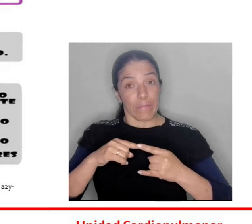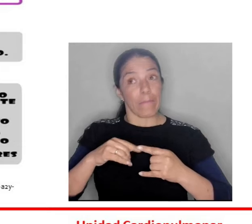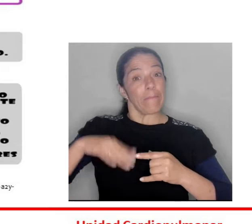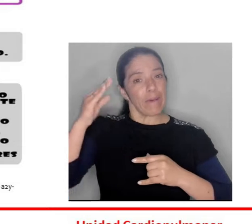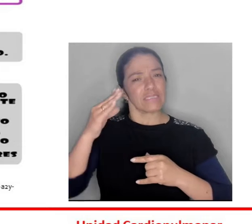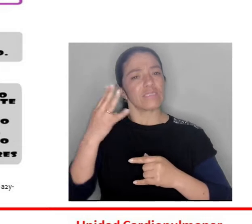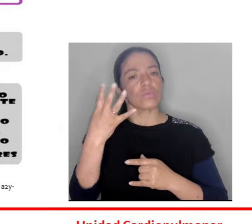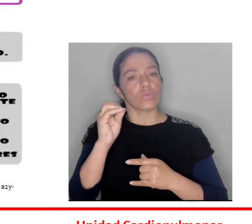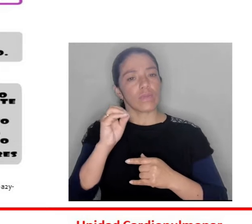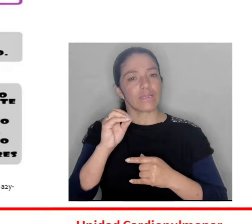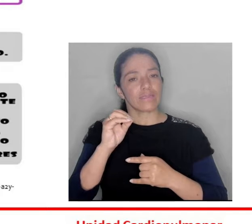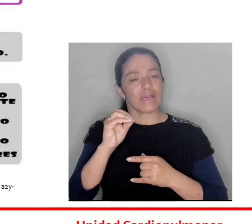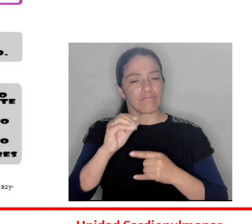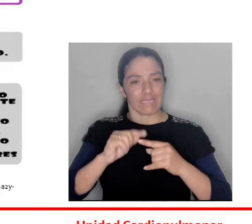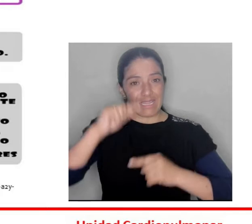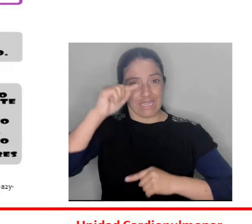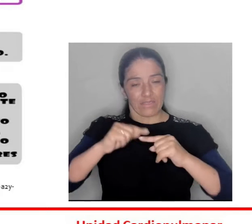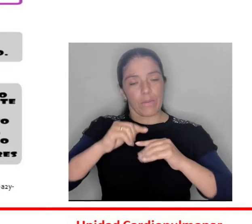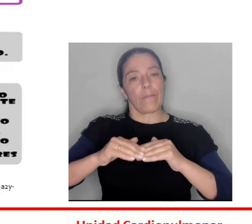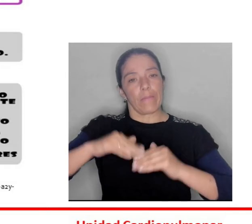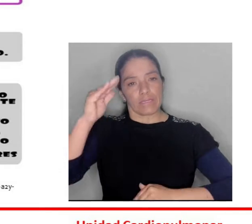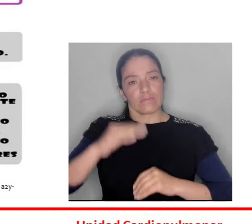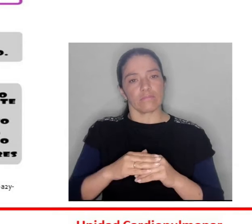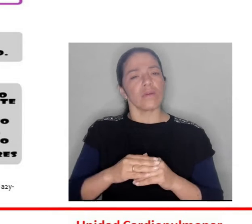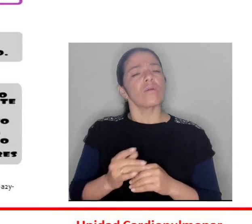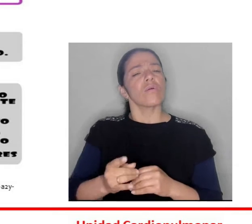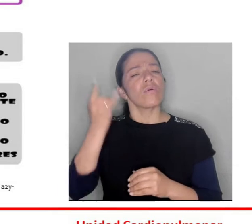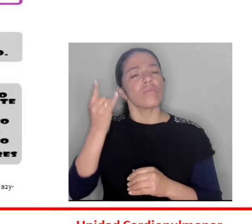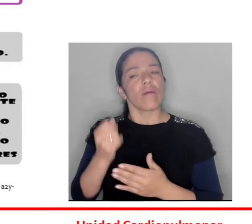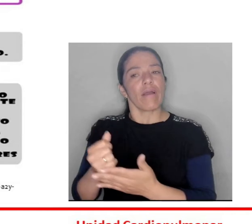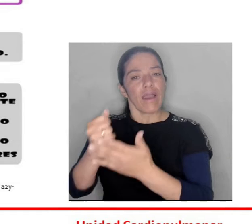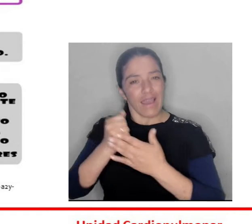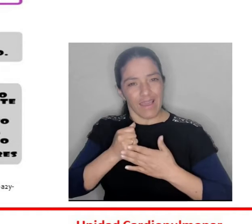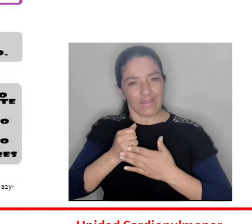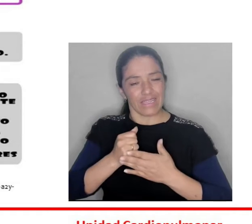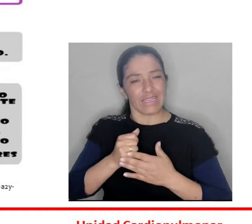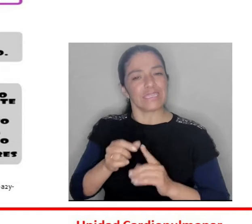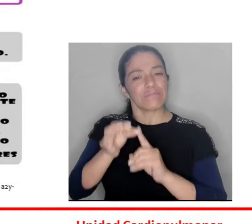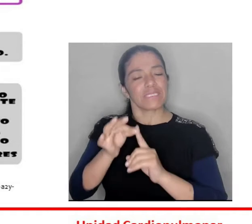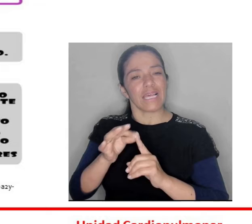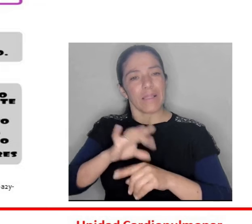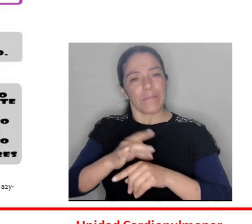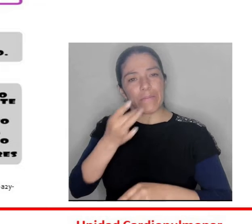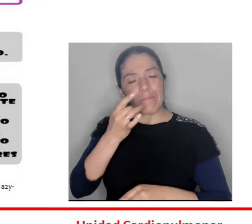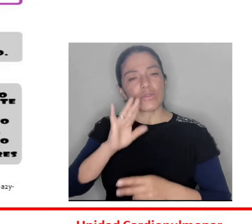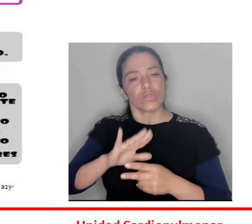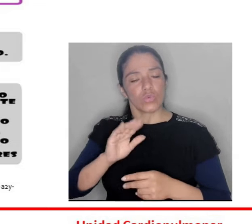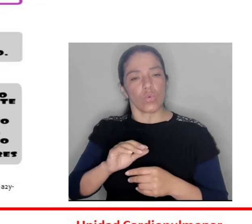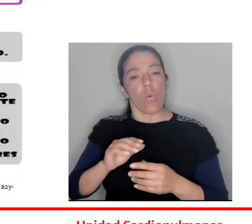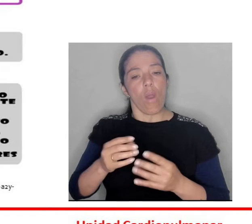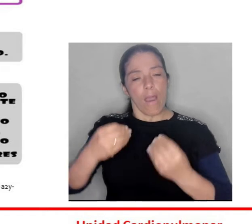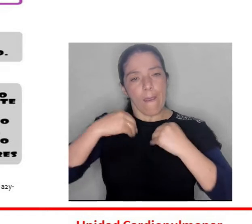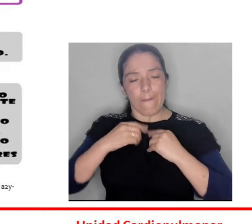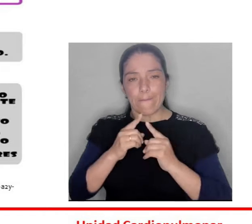Normalmente proporcionan flujos mayores a 40 litros y se brindan con dispositivos médicos como lo son el